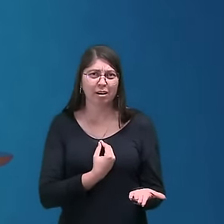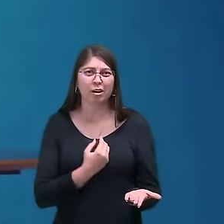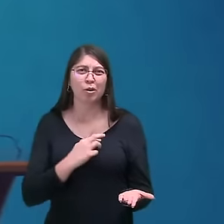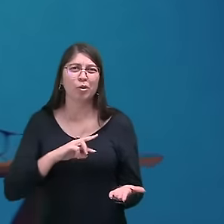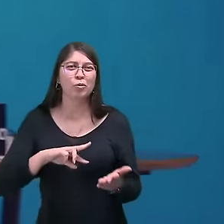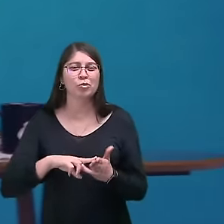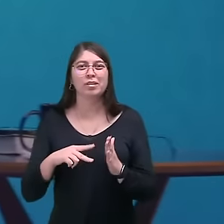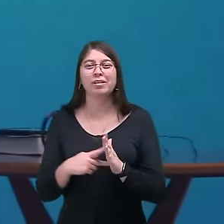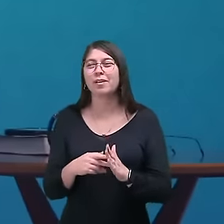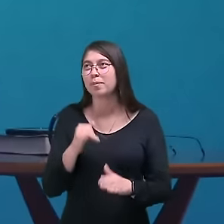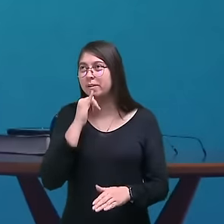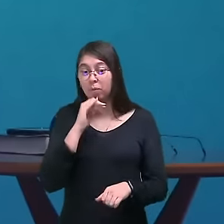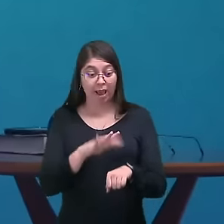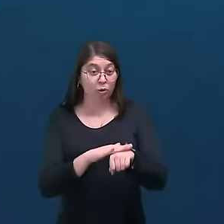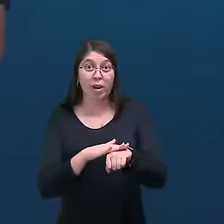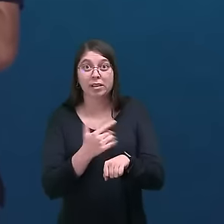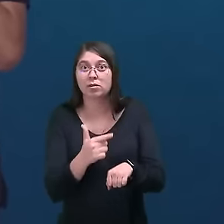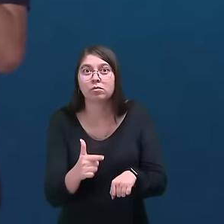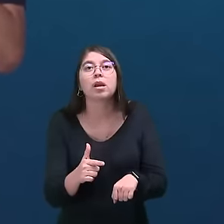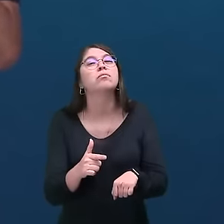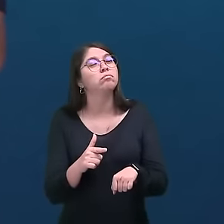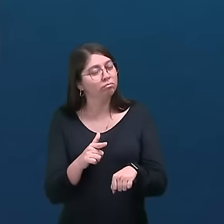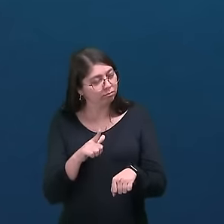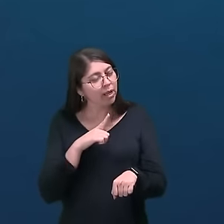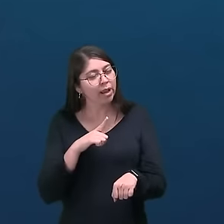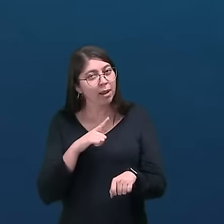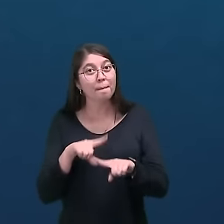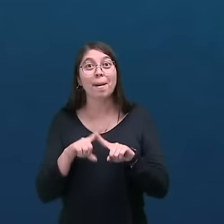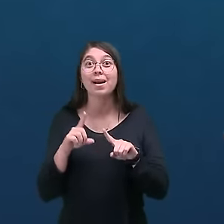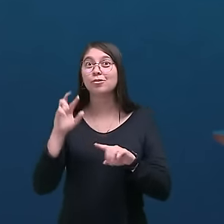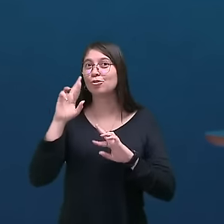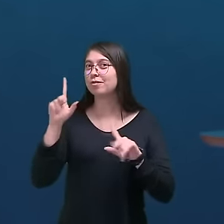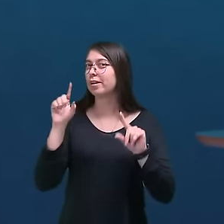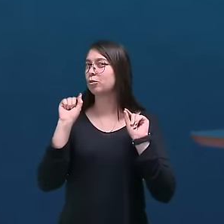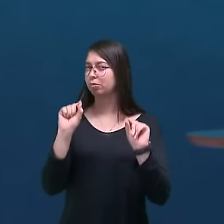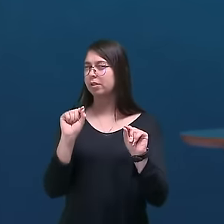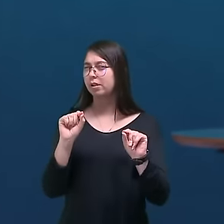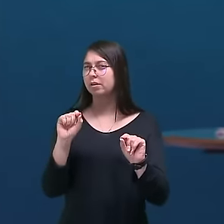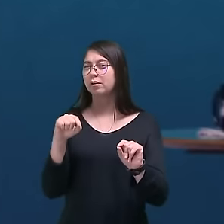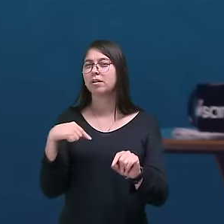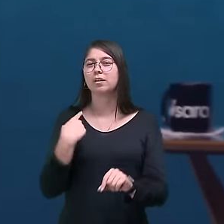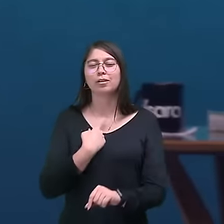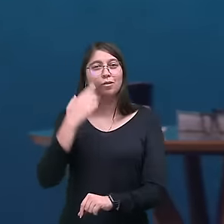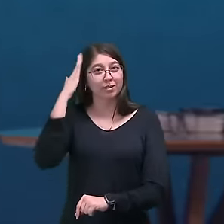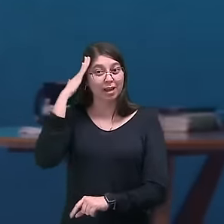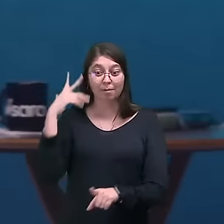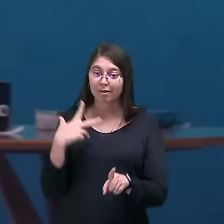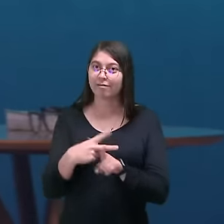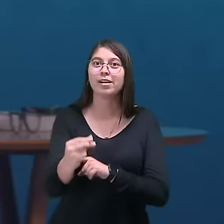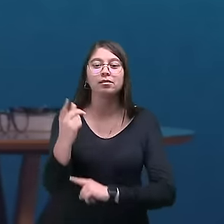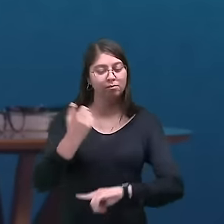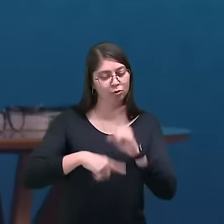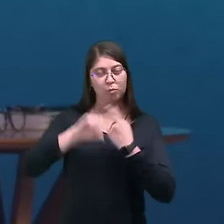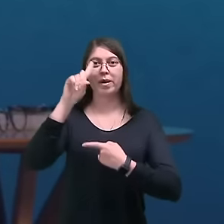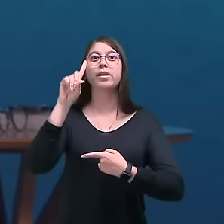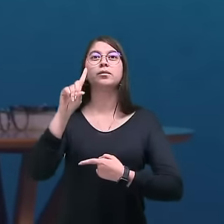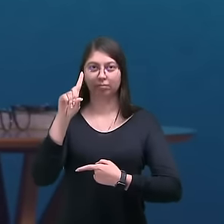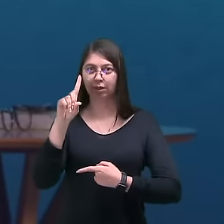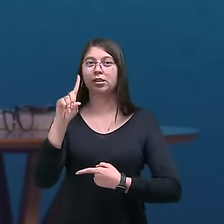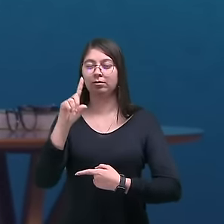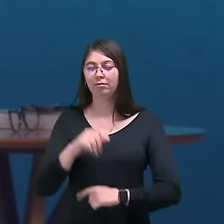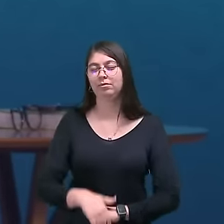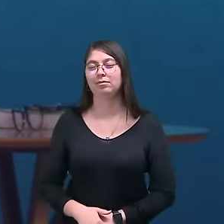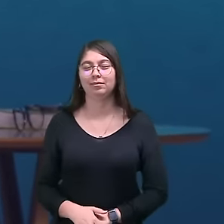para doenças. A diferencia que vos sabe que la victoria está garantida. Y